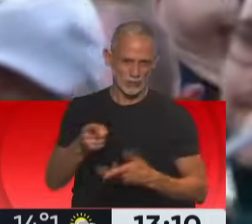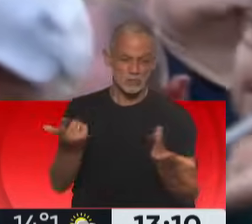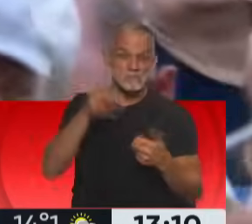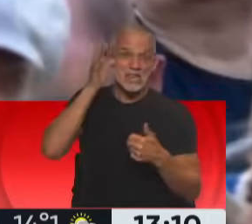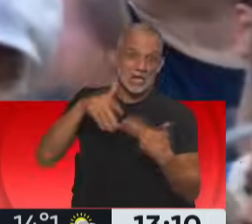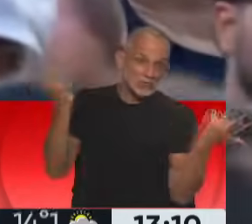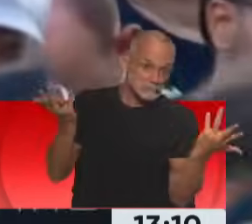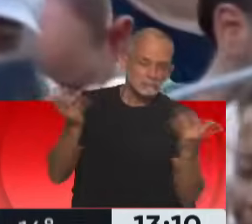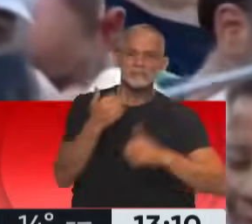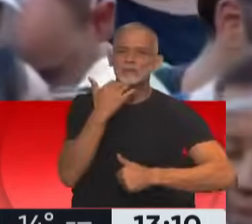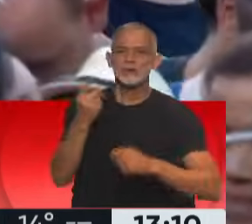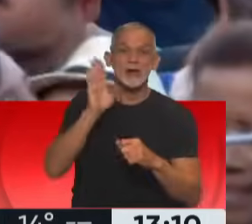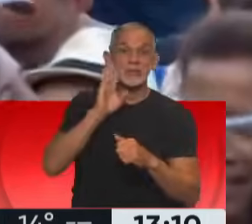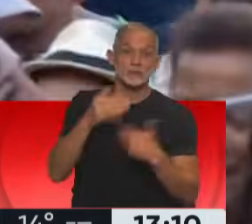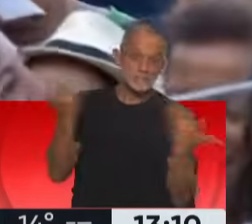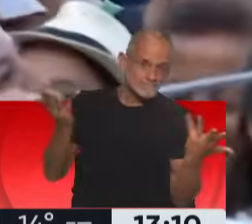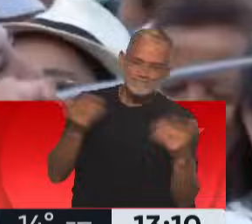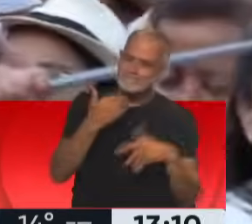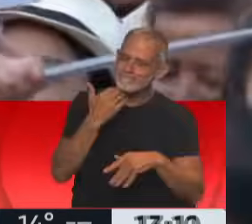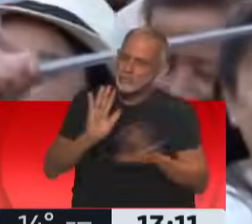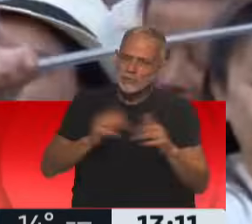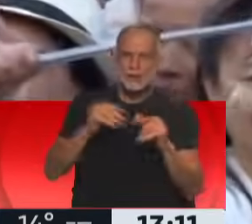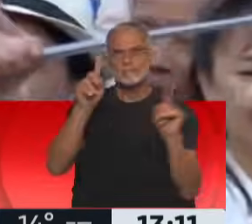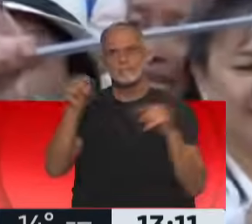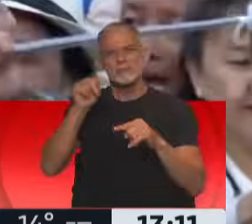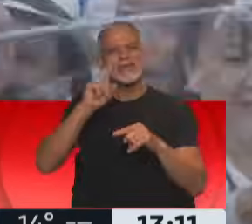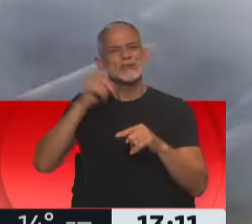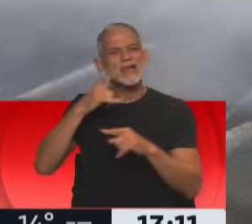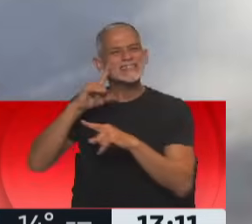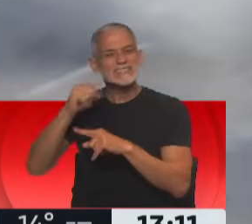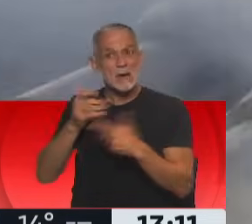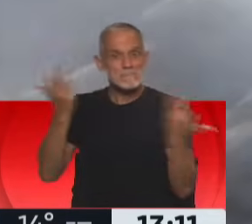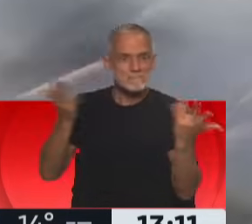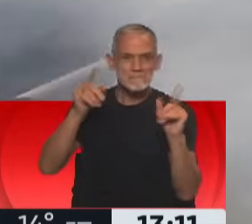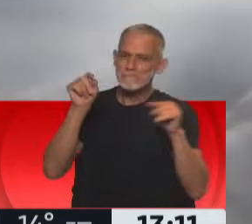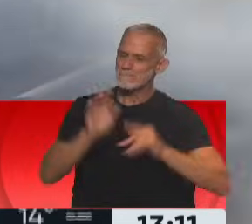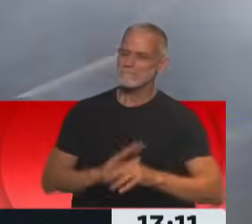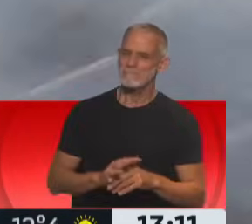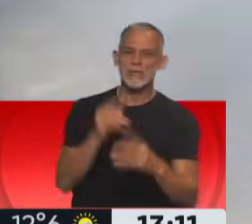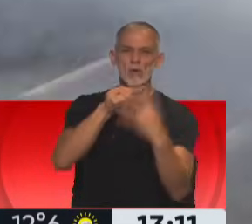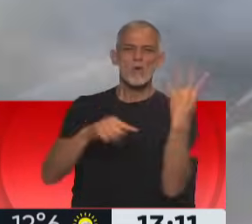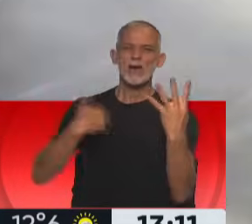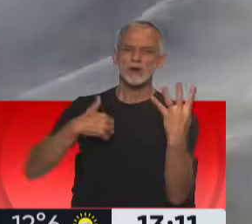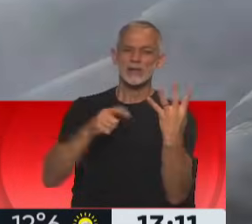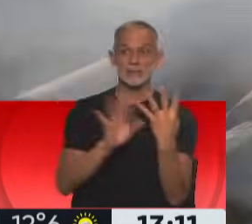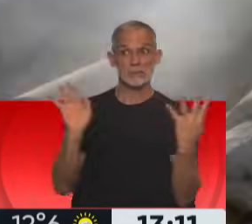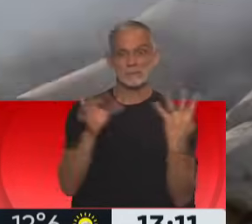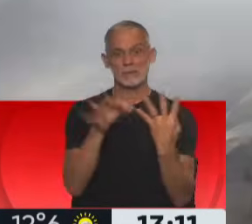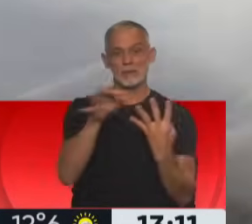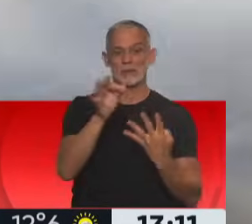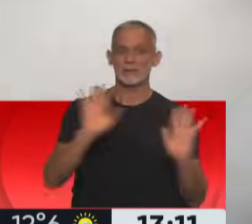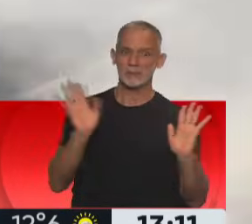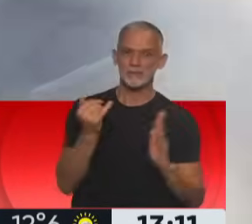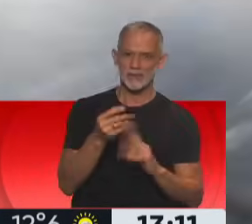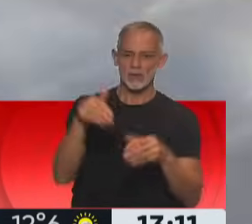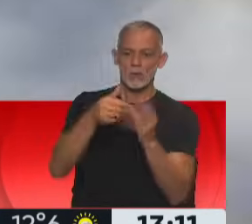italiano? ¿Será estadounidense? ¿Será de Indonesia? Hay 4 argentinos que también llevaron